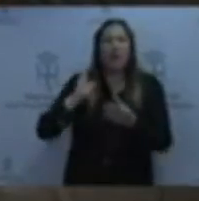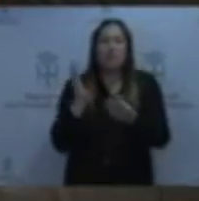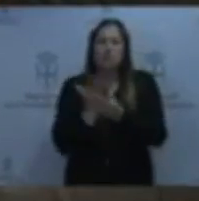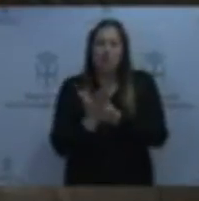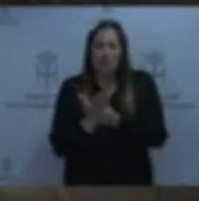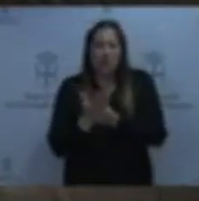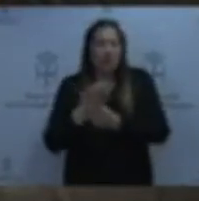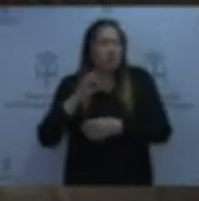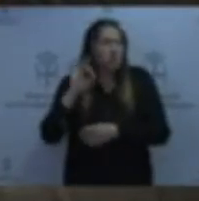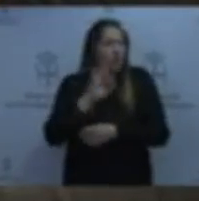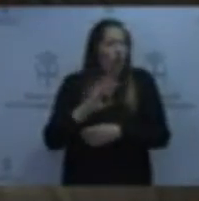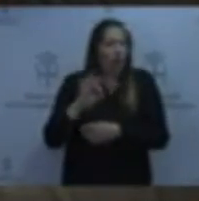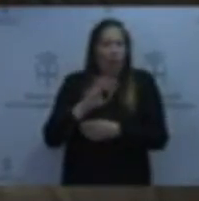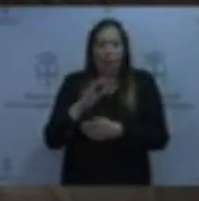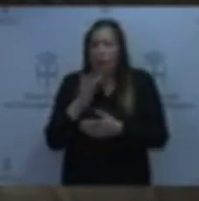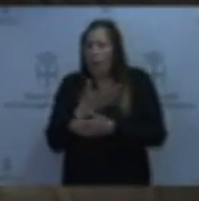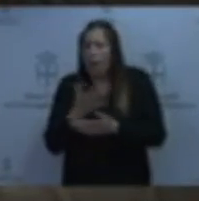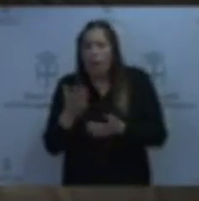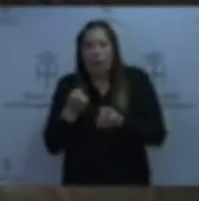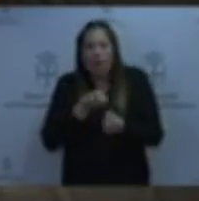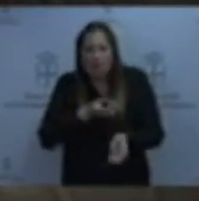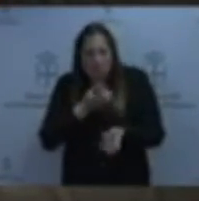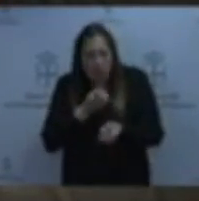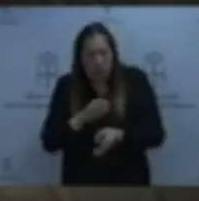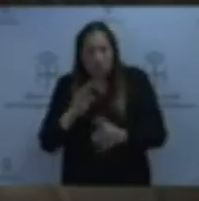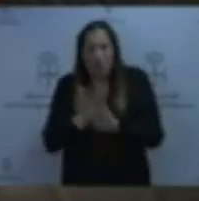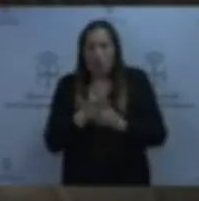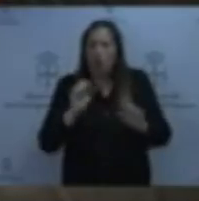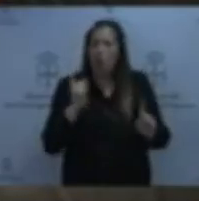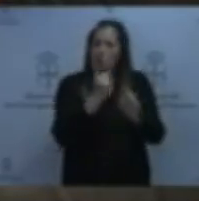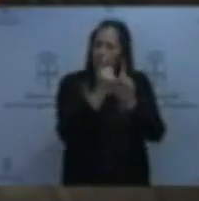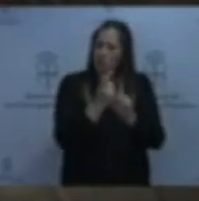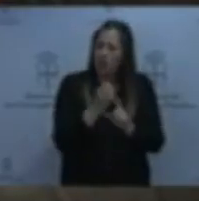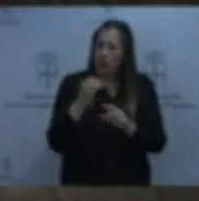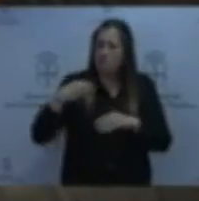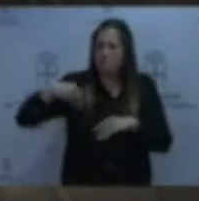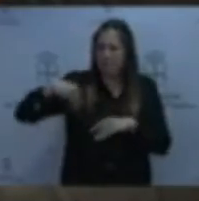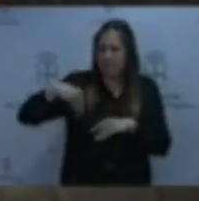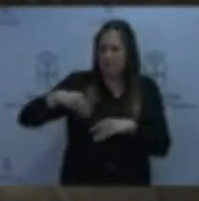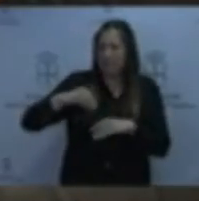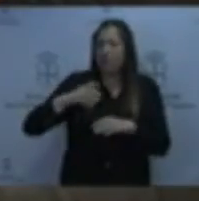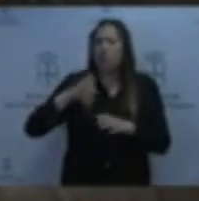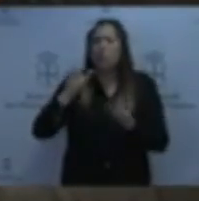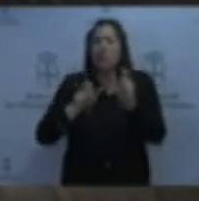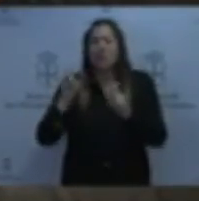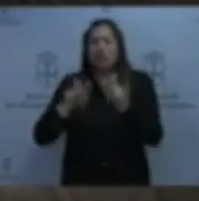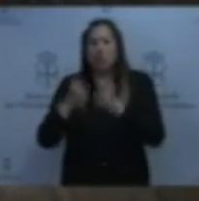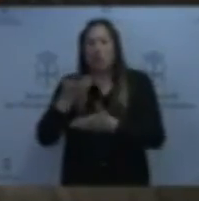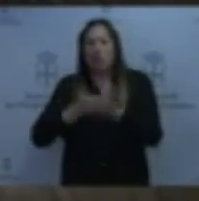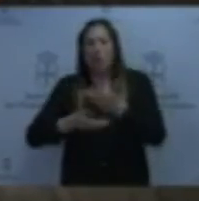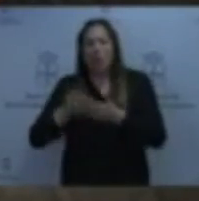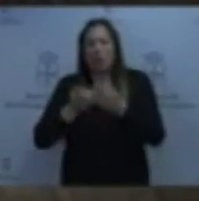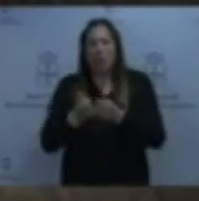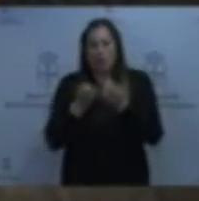de ningún tipo, ni disciplinario ni informativo, para el presidente o los miembros de los tribunales de la OPE. Hecho esto,